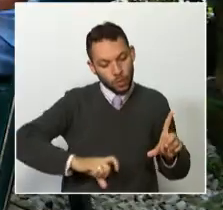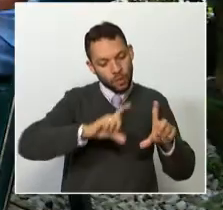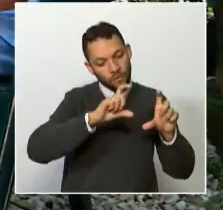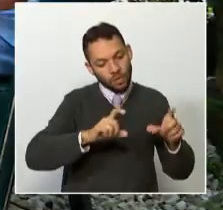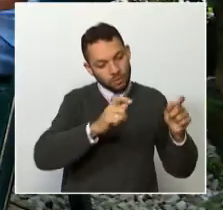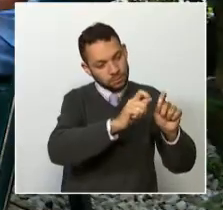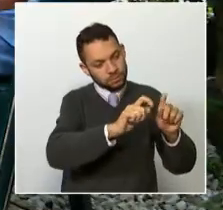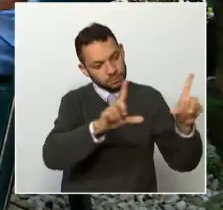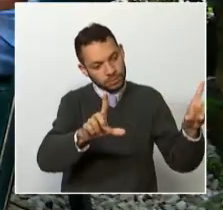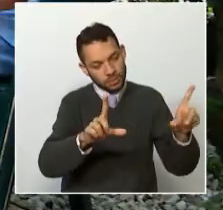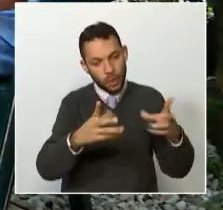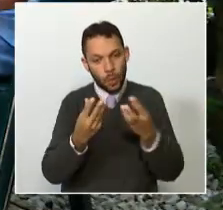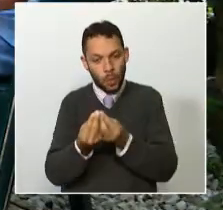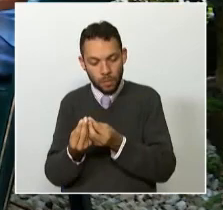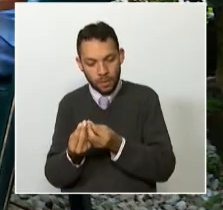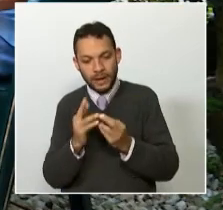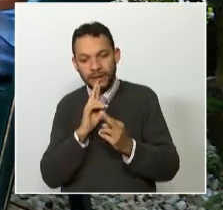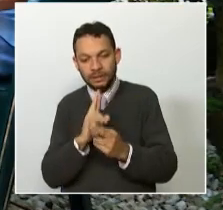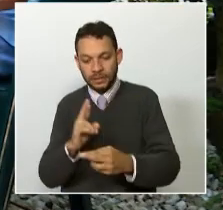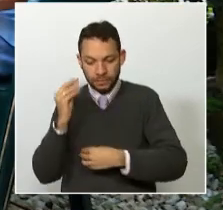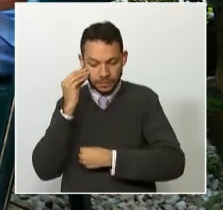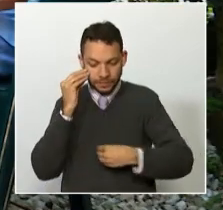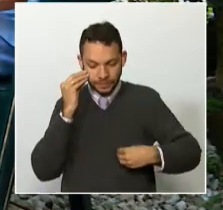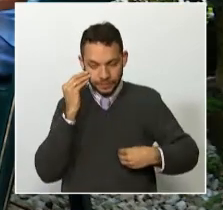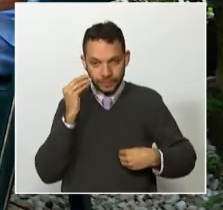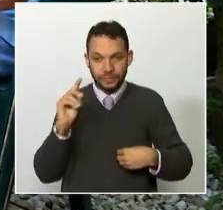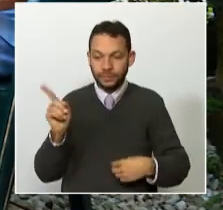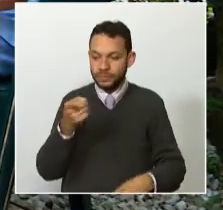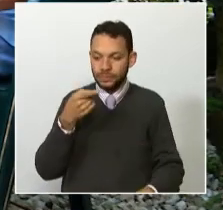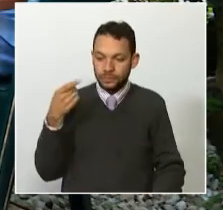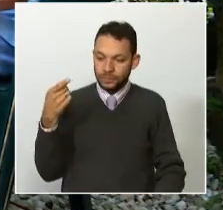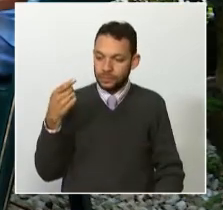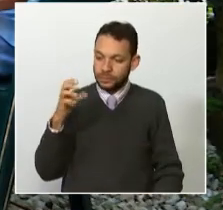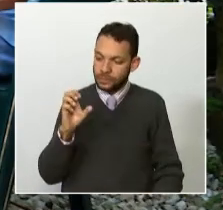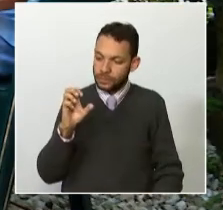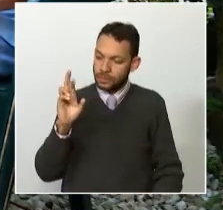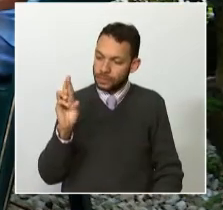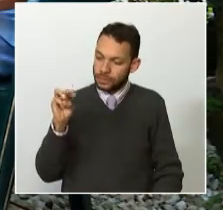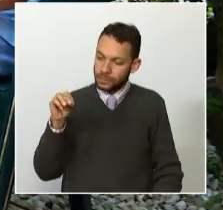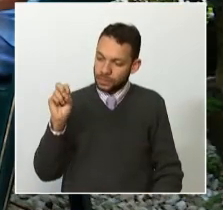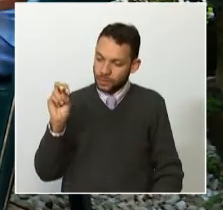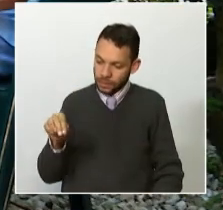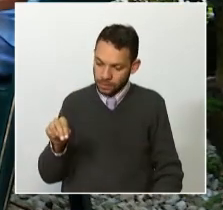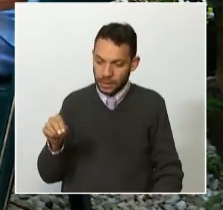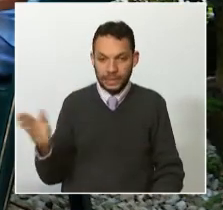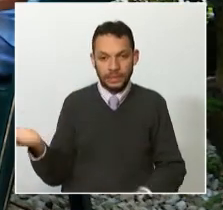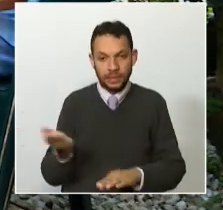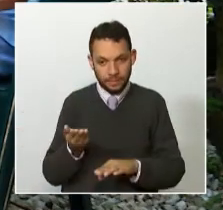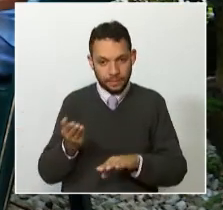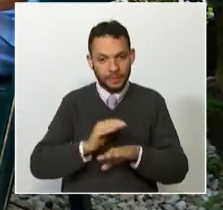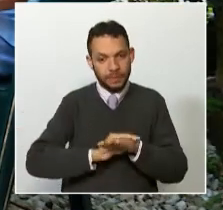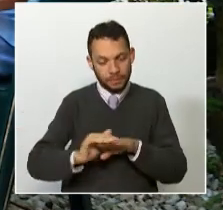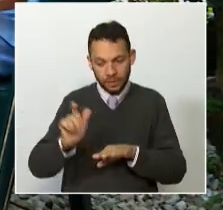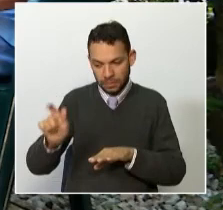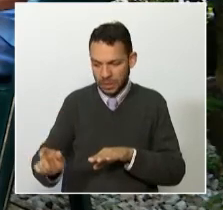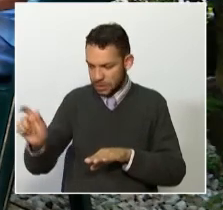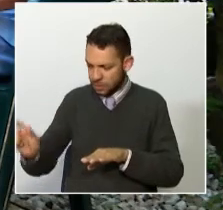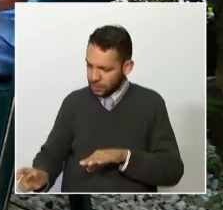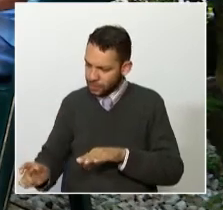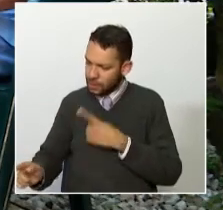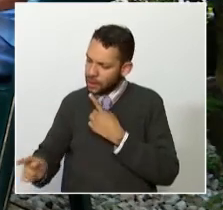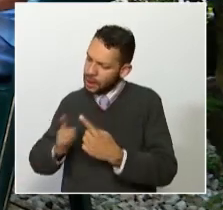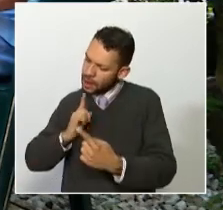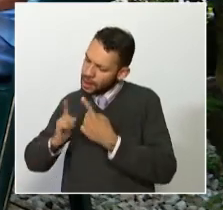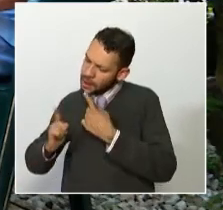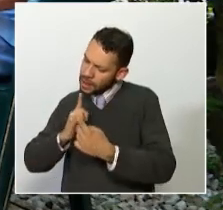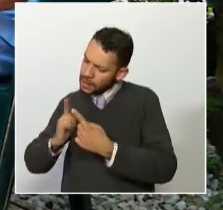terapéutica. Doctor Germán Ruiz Bolívar, gracias por estar con nosotros, a nuestros invitados en la mesa. Cuéntenos un poco